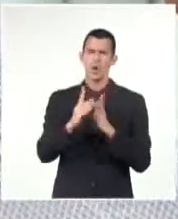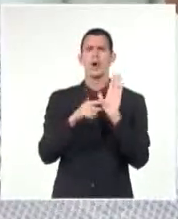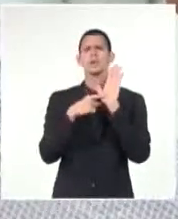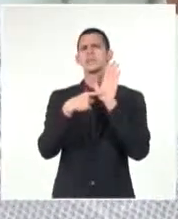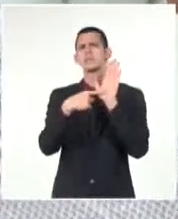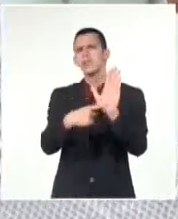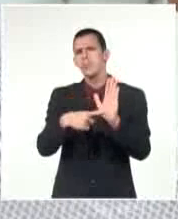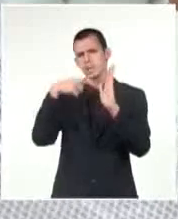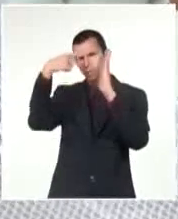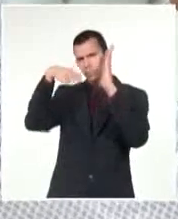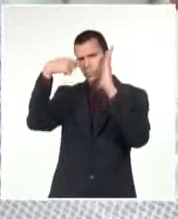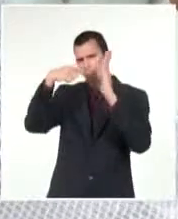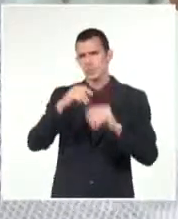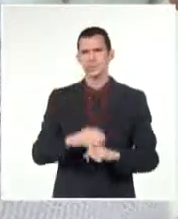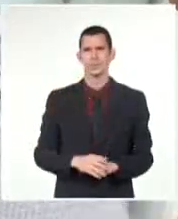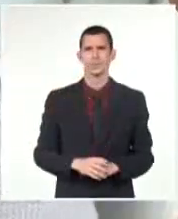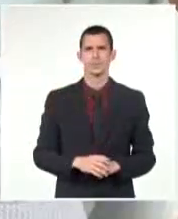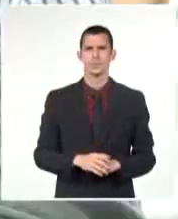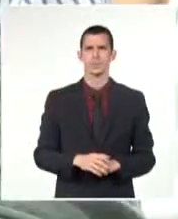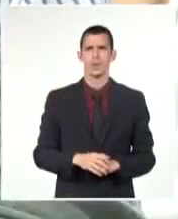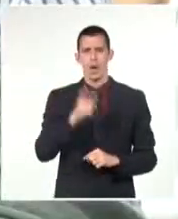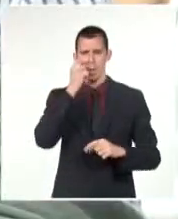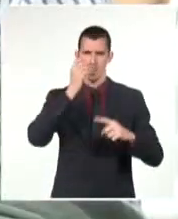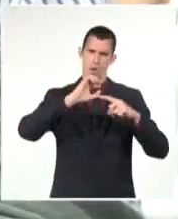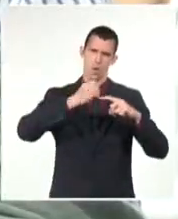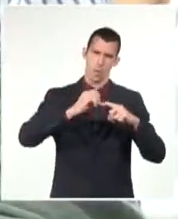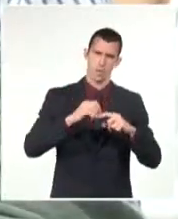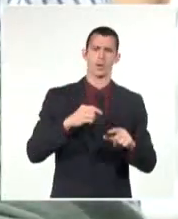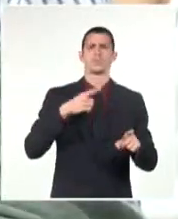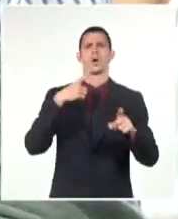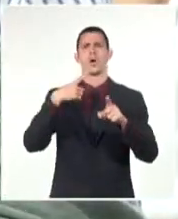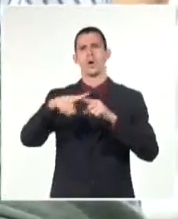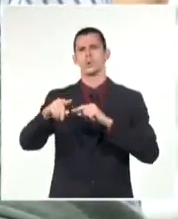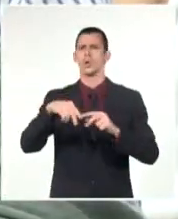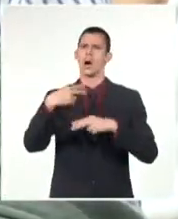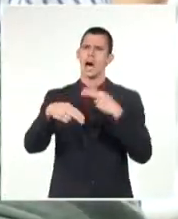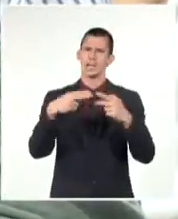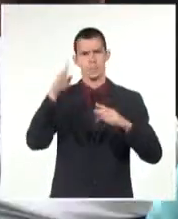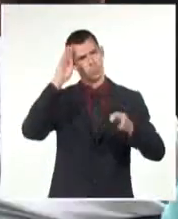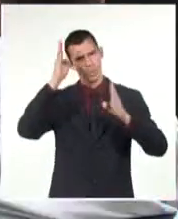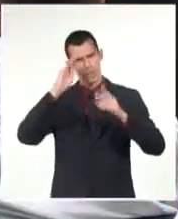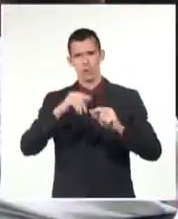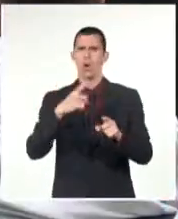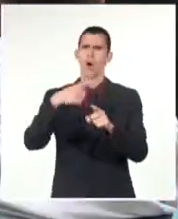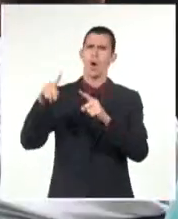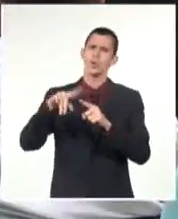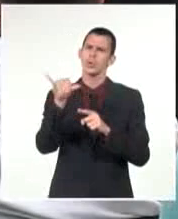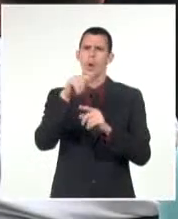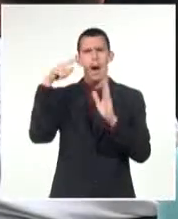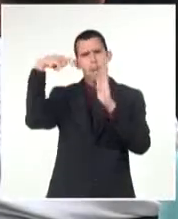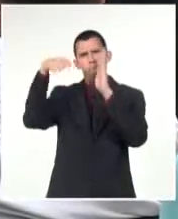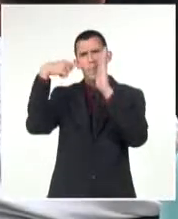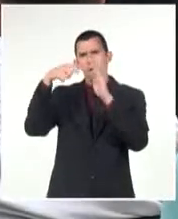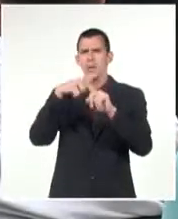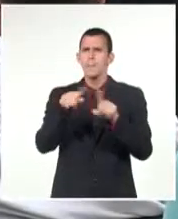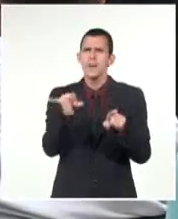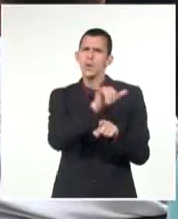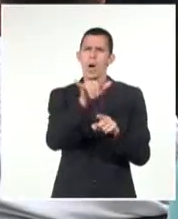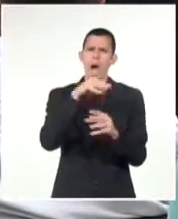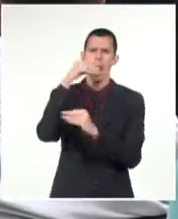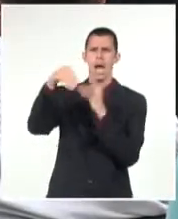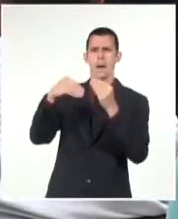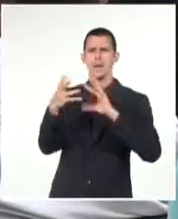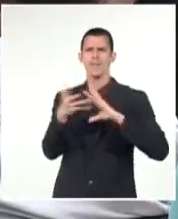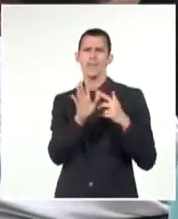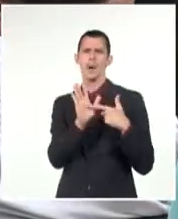Minchar, La campaña de Eduardo del Yara y Guantes del Ring de Karen Sotolongo. El documental Todos los días son 8 de marzo